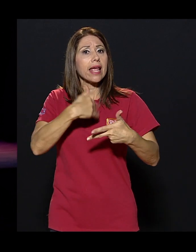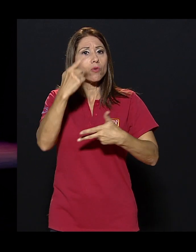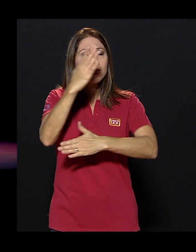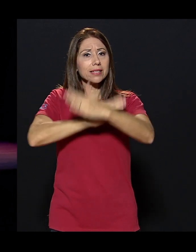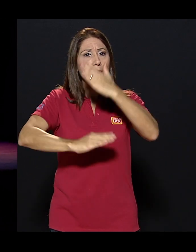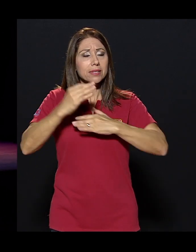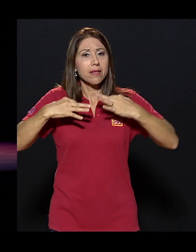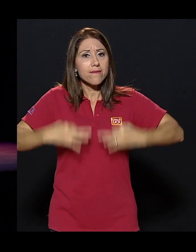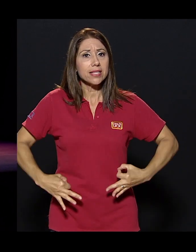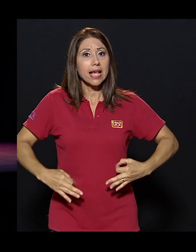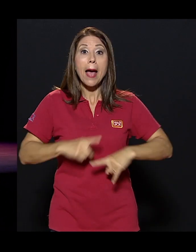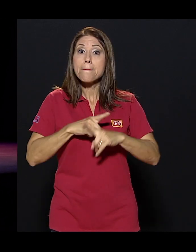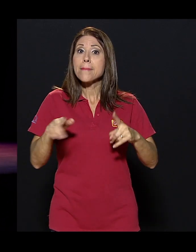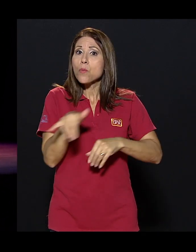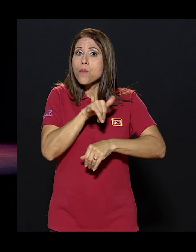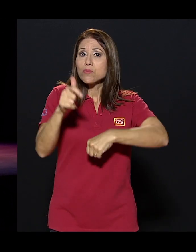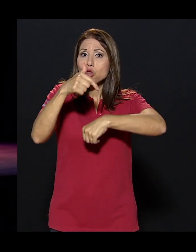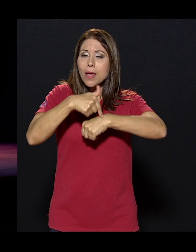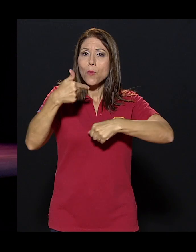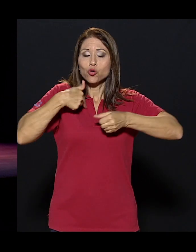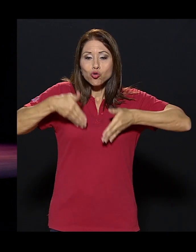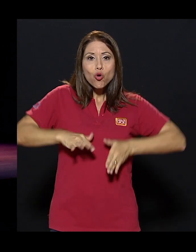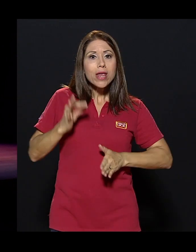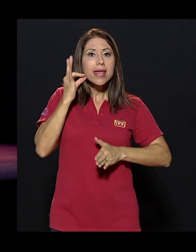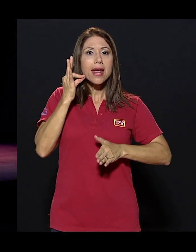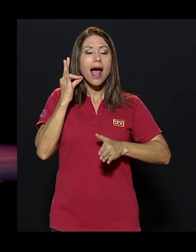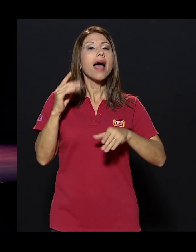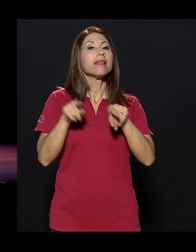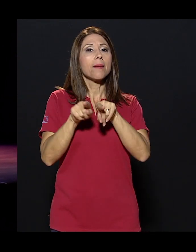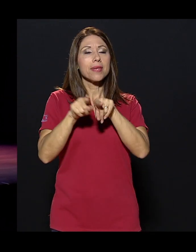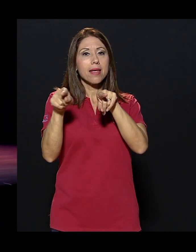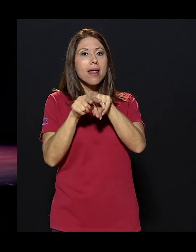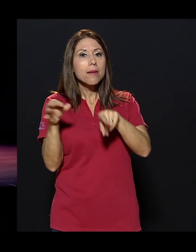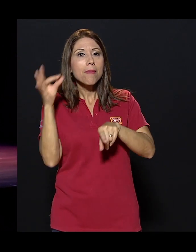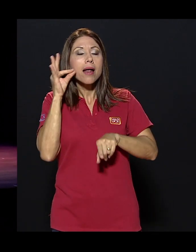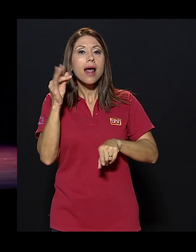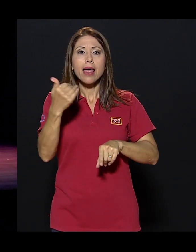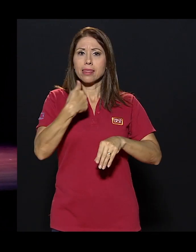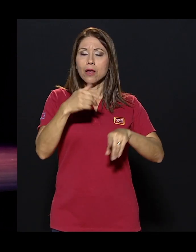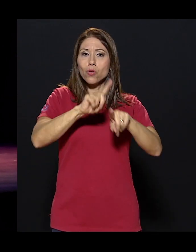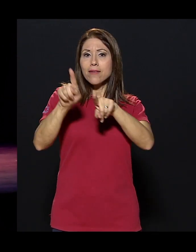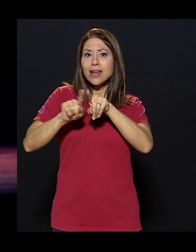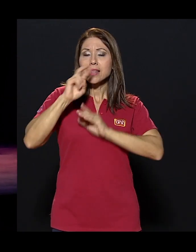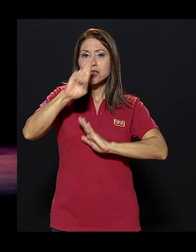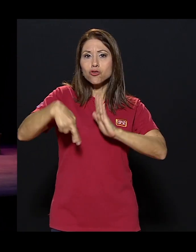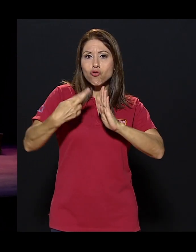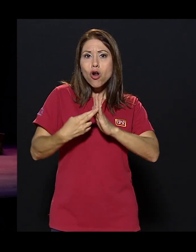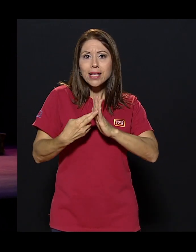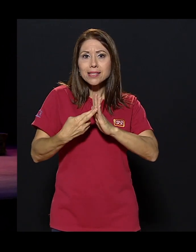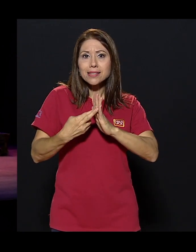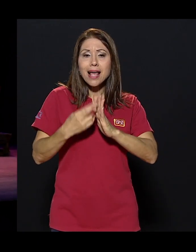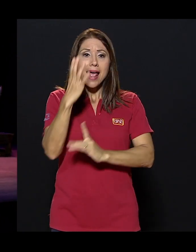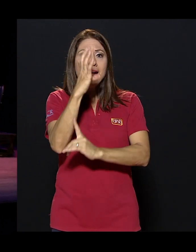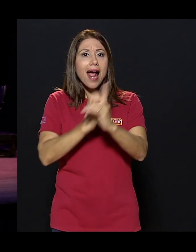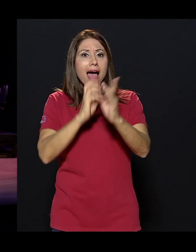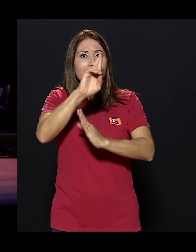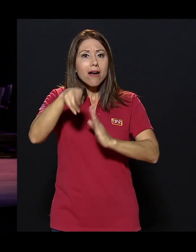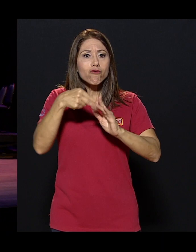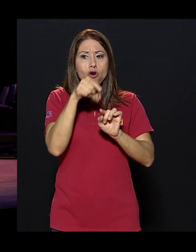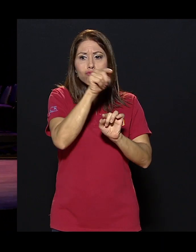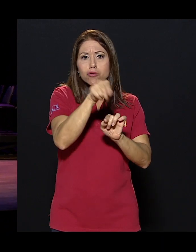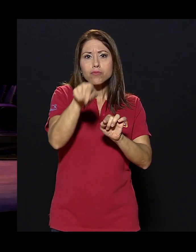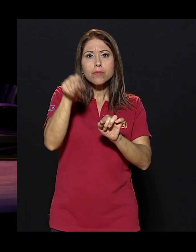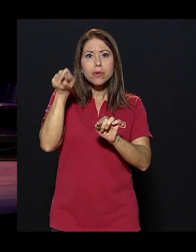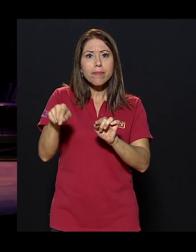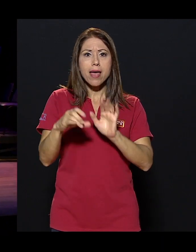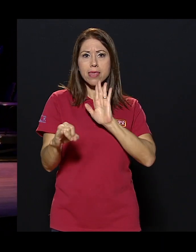una discapacidad física, pero al mismo tiempo soy hija y soy hermana. Tengo diferentes roles y cada uno de esos roles